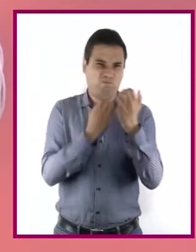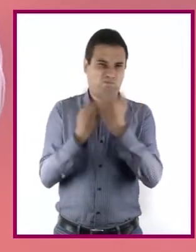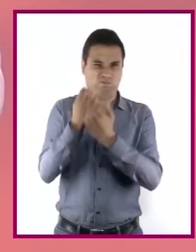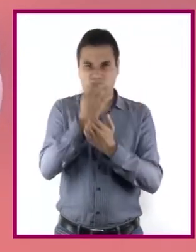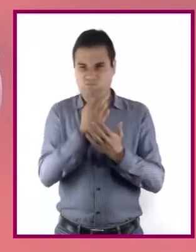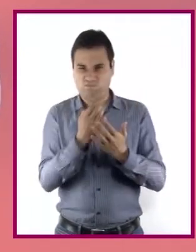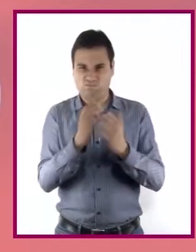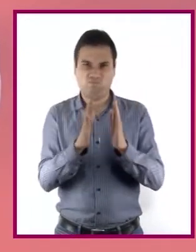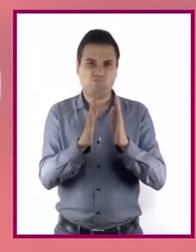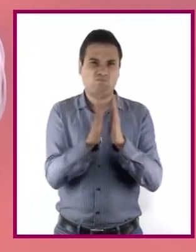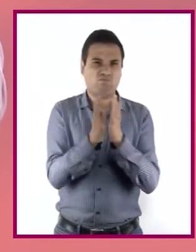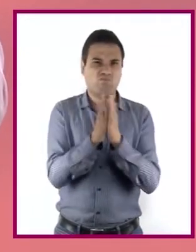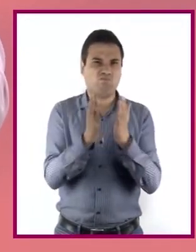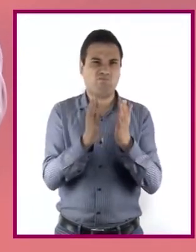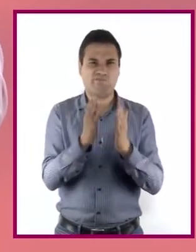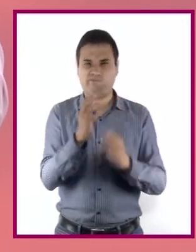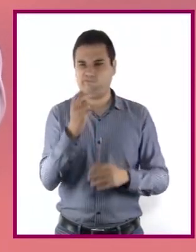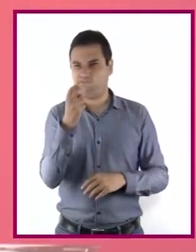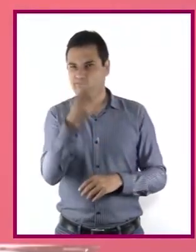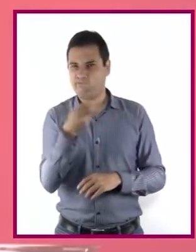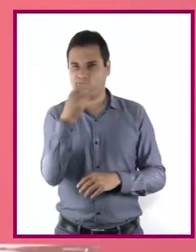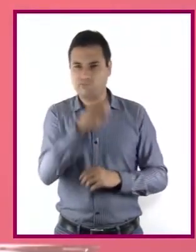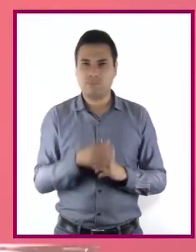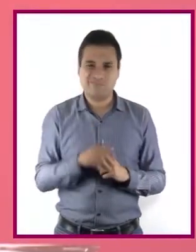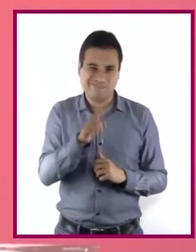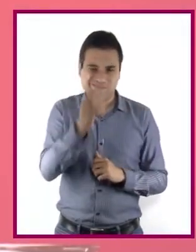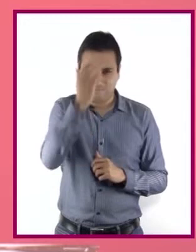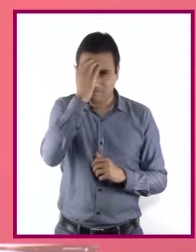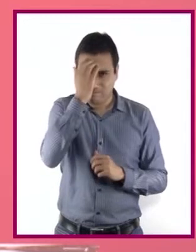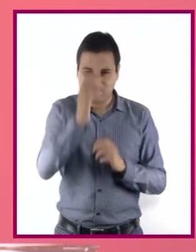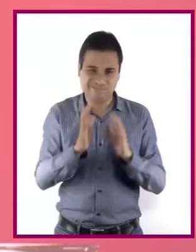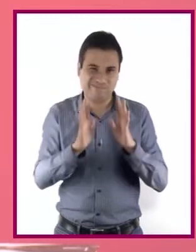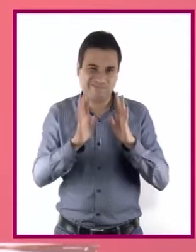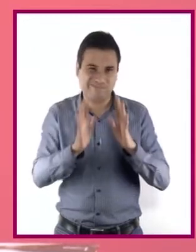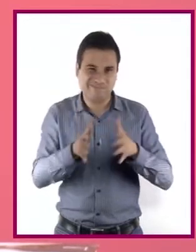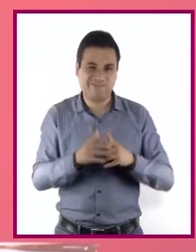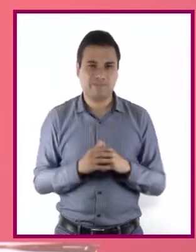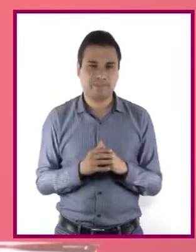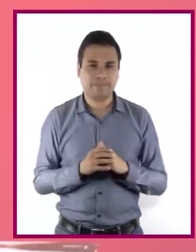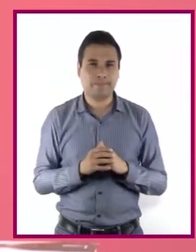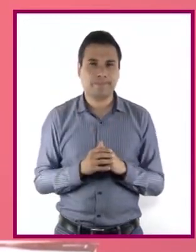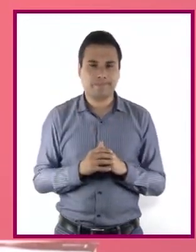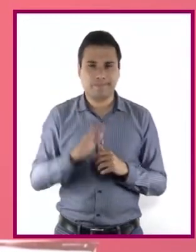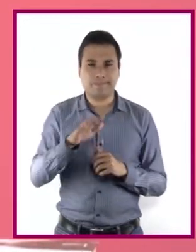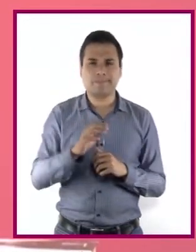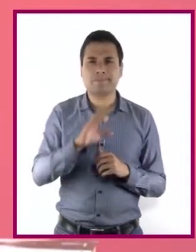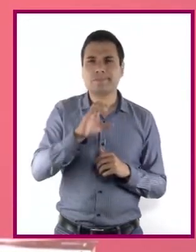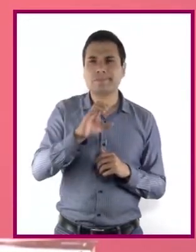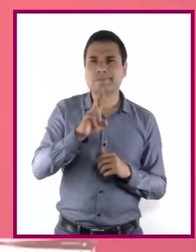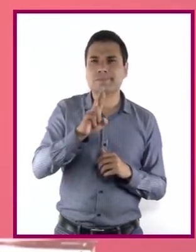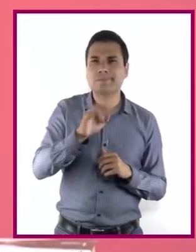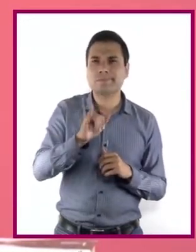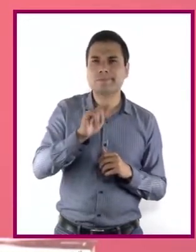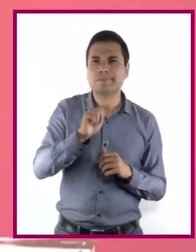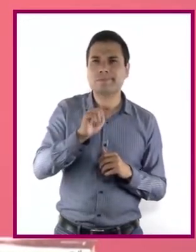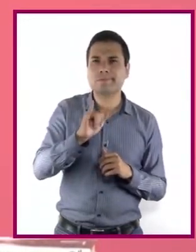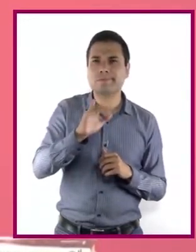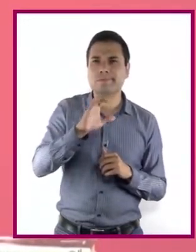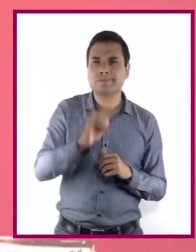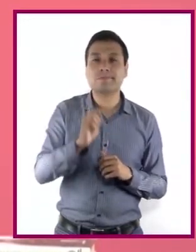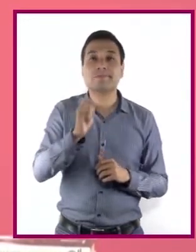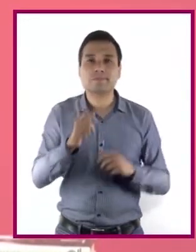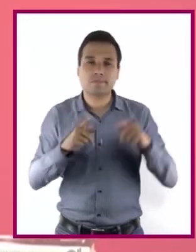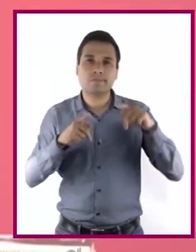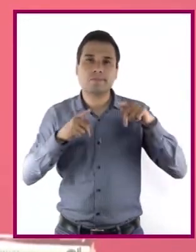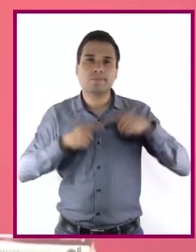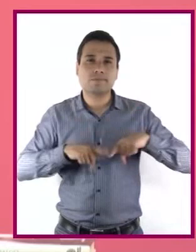de los críticos literarios y la función que ejercen. Pero basta decir que llamamos críticos a quienes se encargan del análisis y la valoración